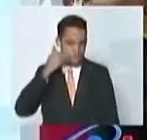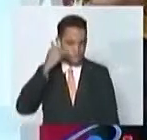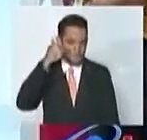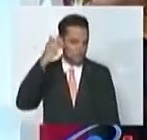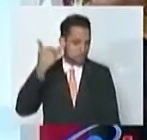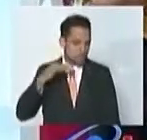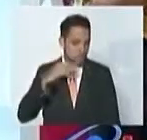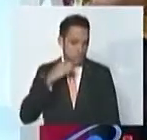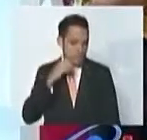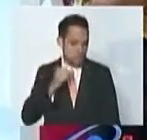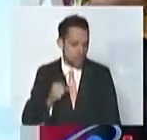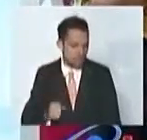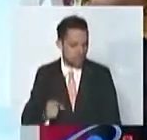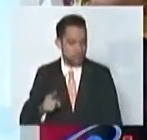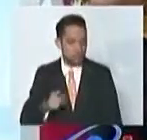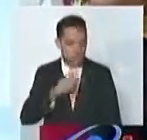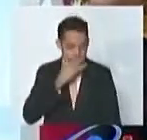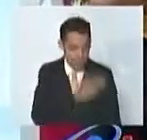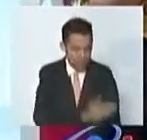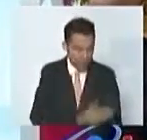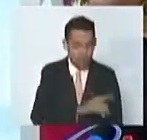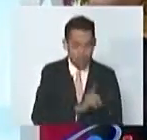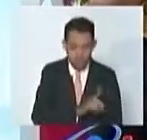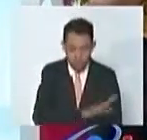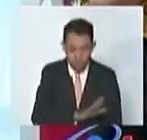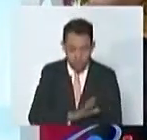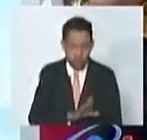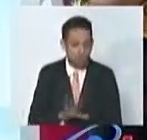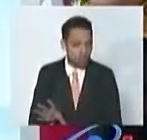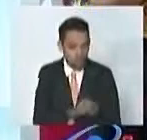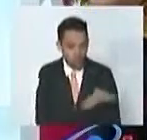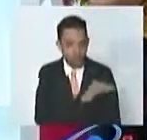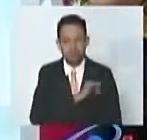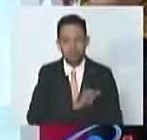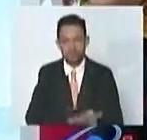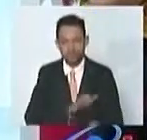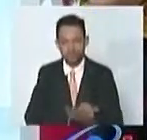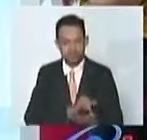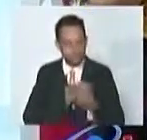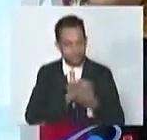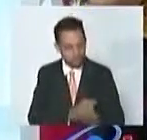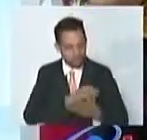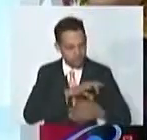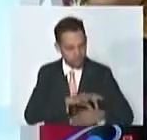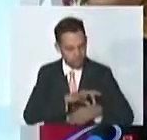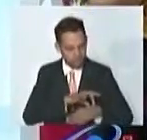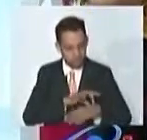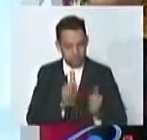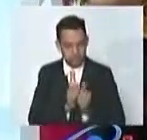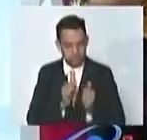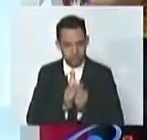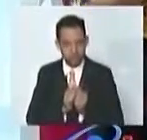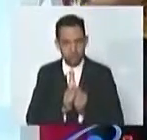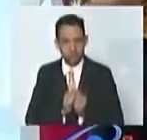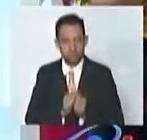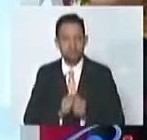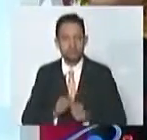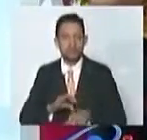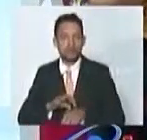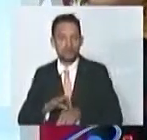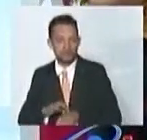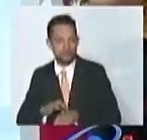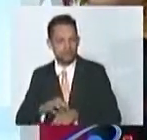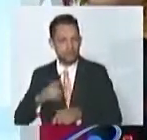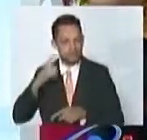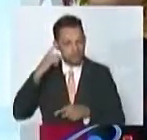que la fonoaudióloga no es solo para los niños. En los adultos, de la mano con el neurólogo,